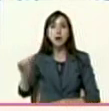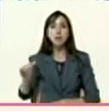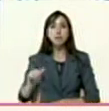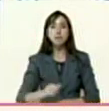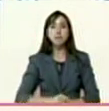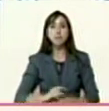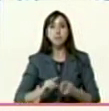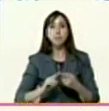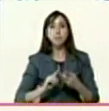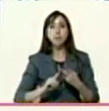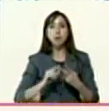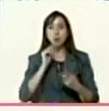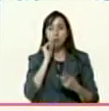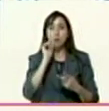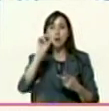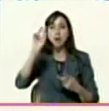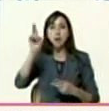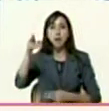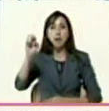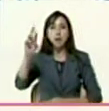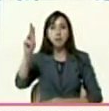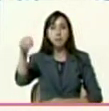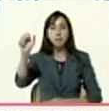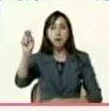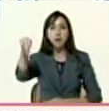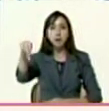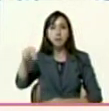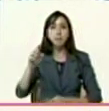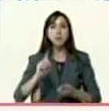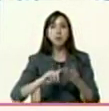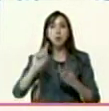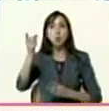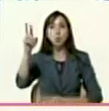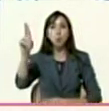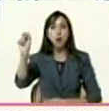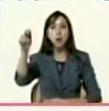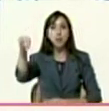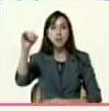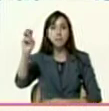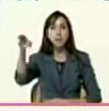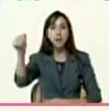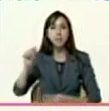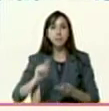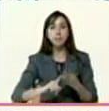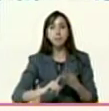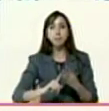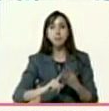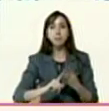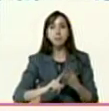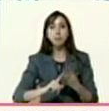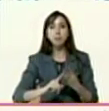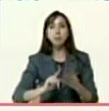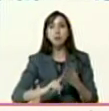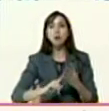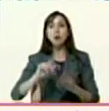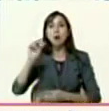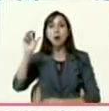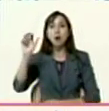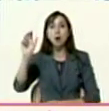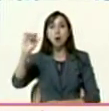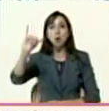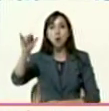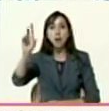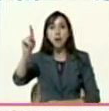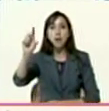Germán Darío Ferrer, Tomás Ignacio Guanipa Villalobos, Antonio José